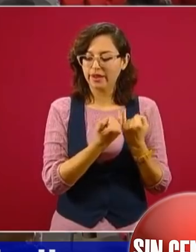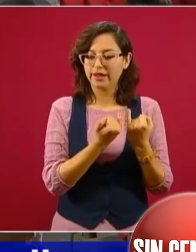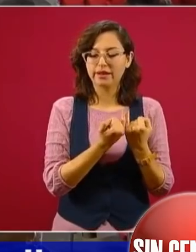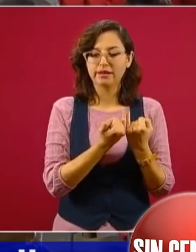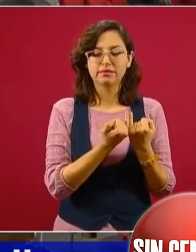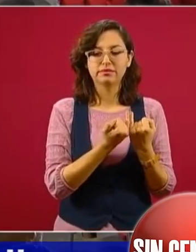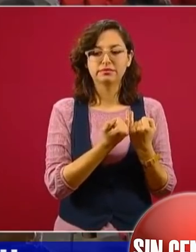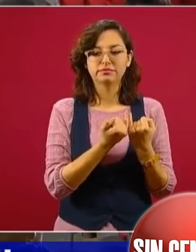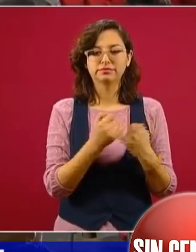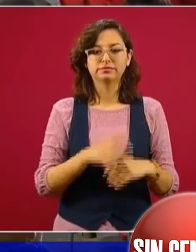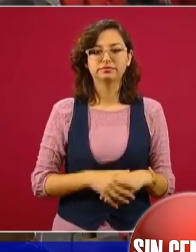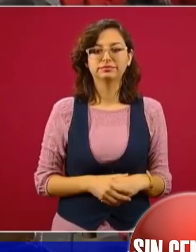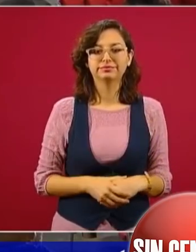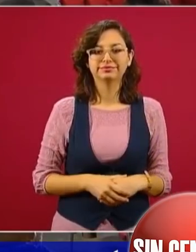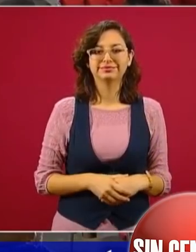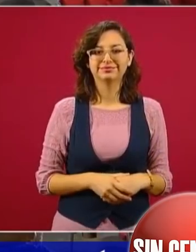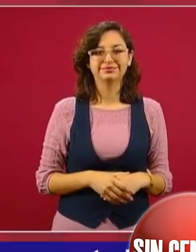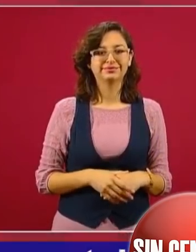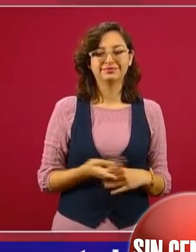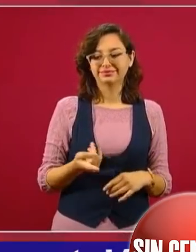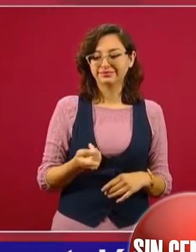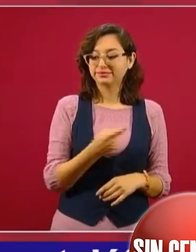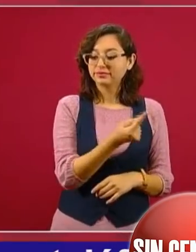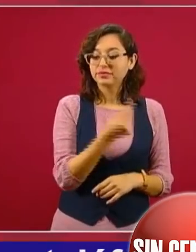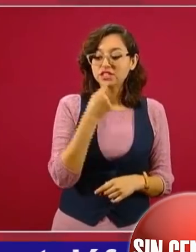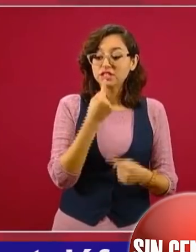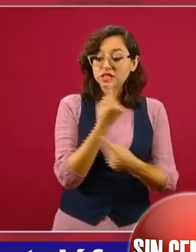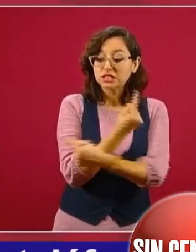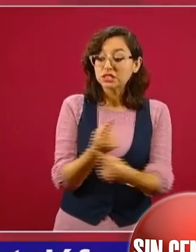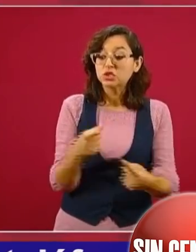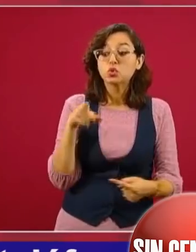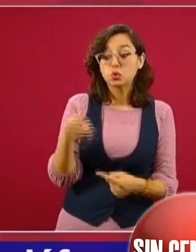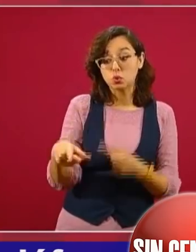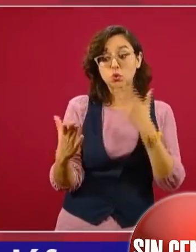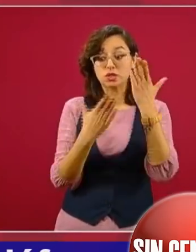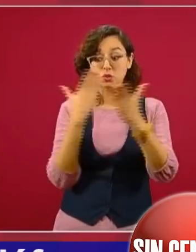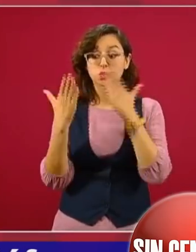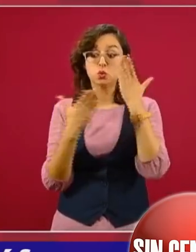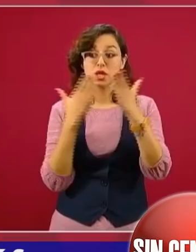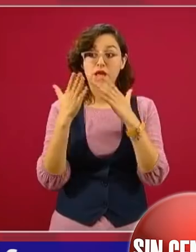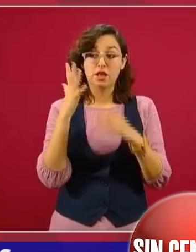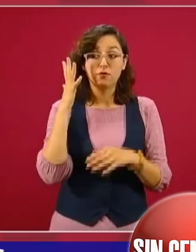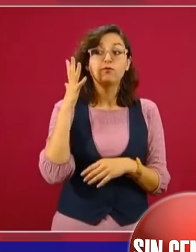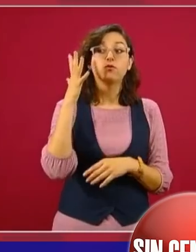Se le decía incluso a los hijos: estudia para que cuando seas grande